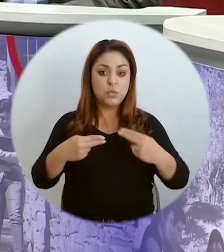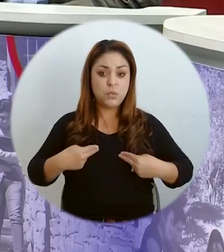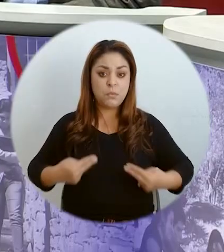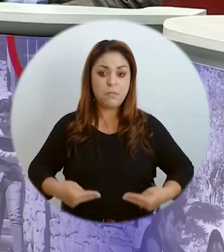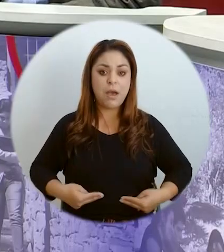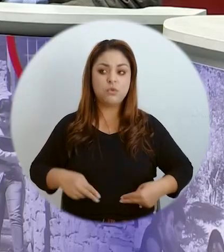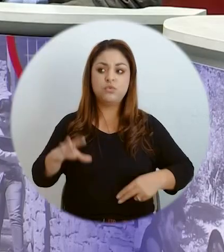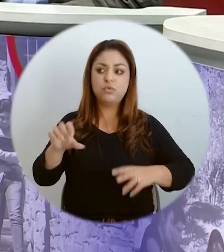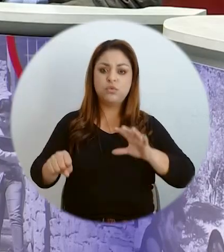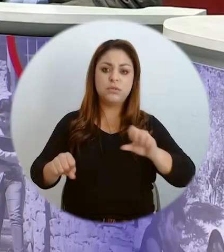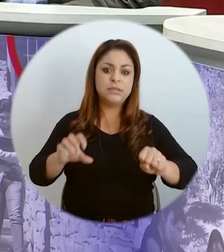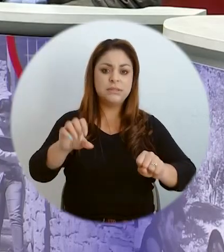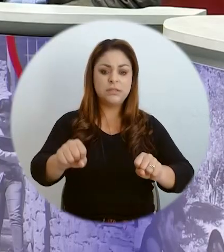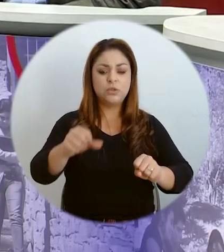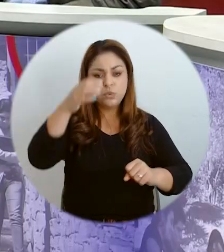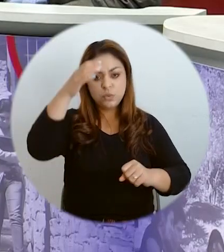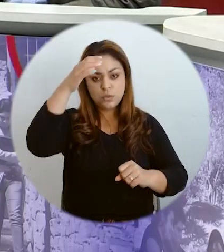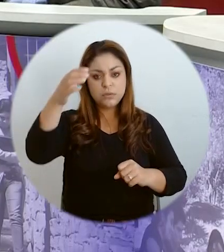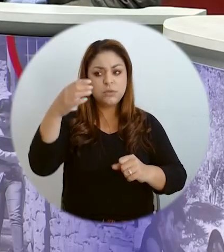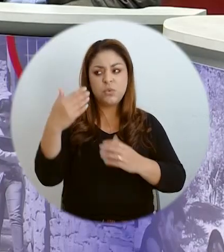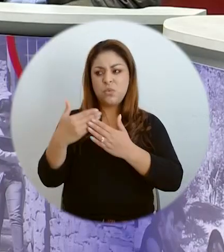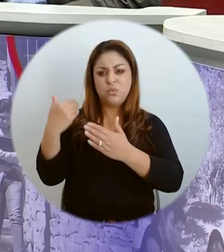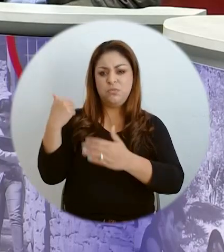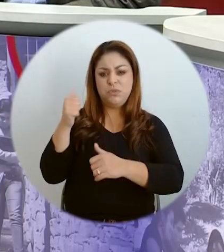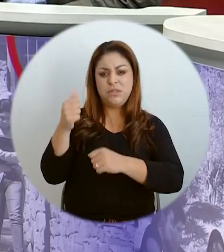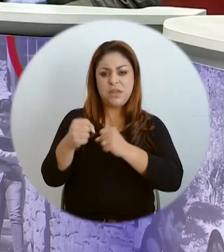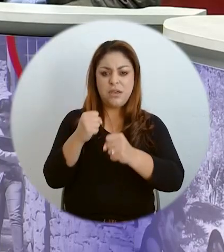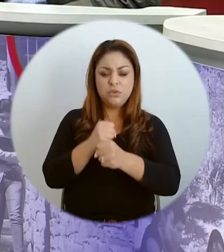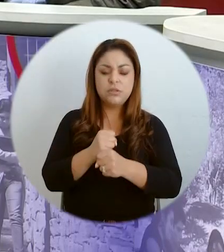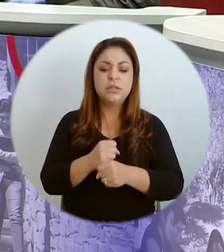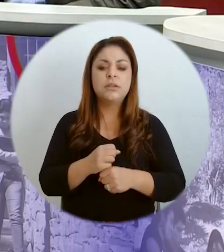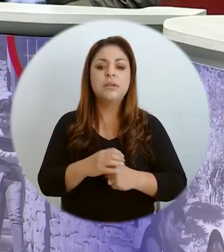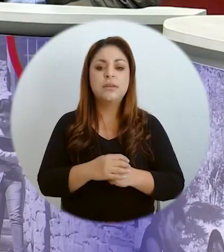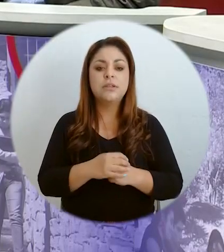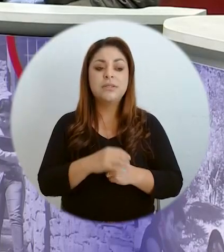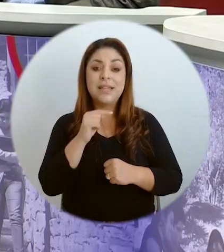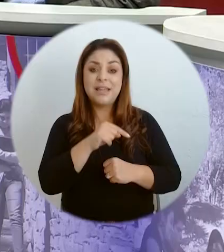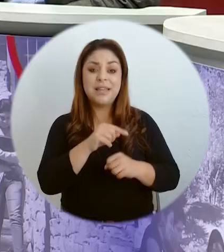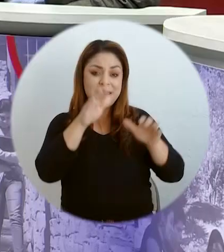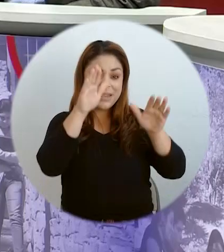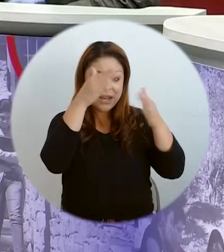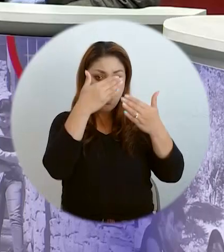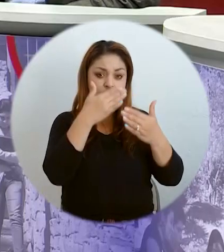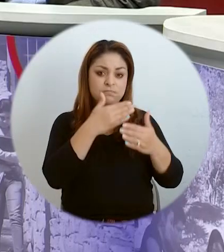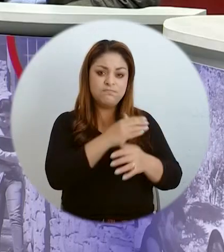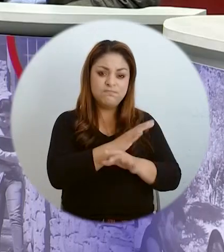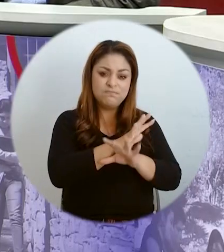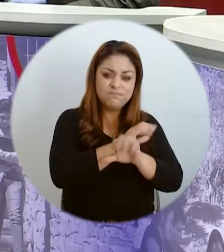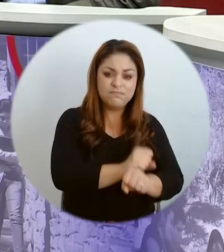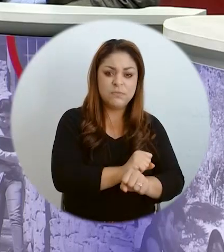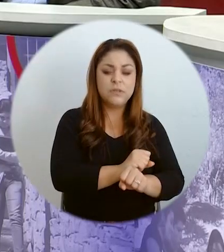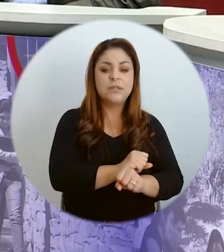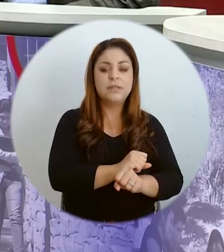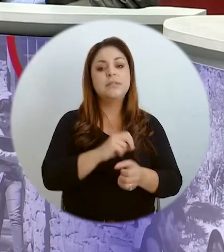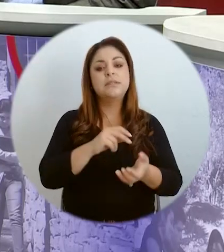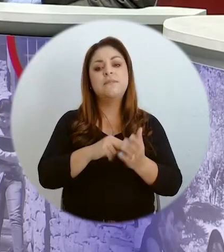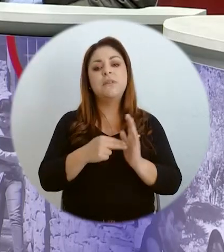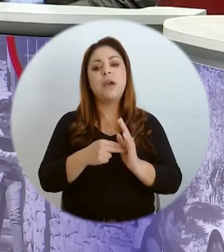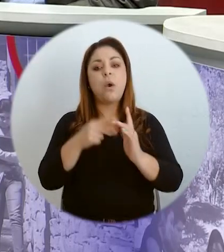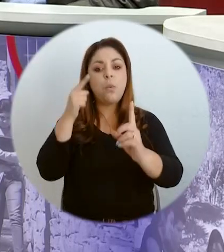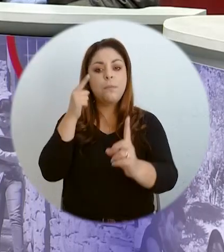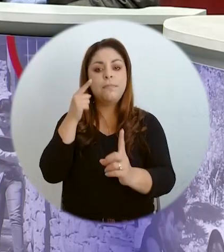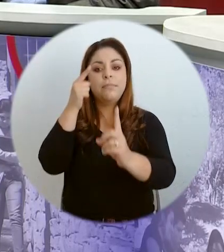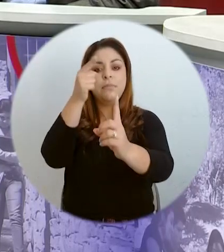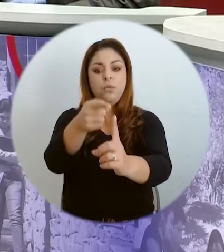últimas décadas, que tiene, digamos, entonces el neoconservadurismo como un objetivo, ¿verdad?